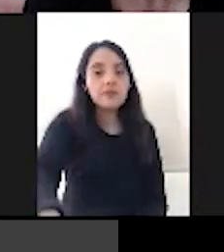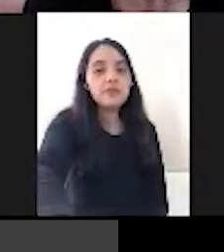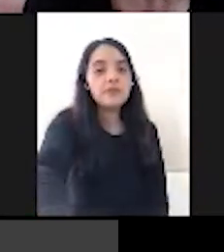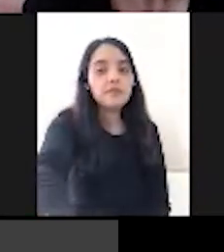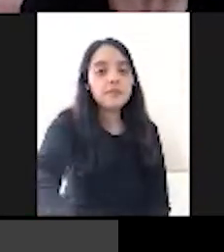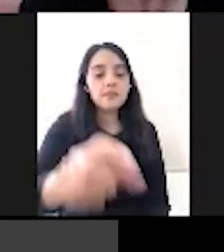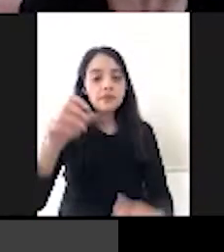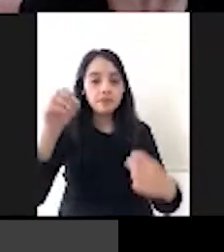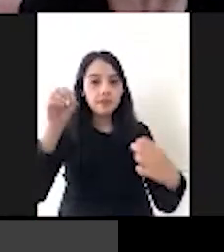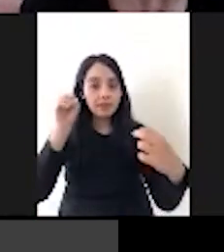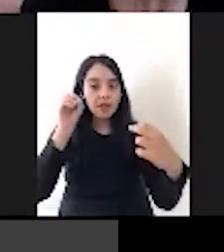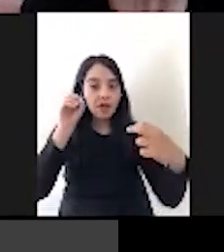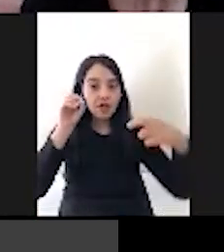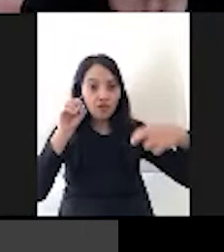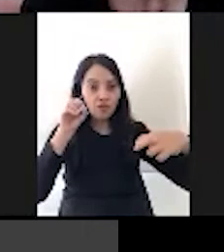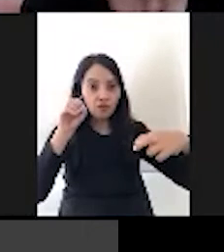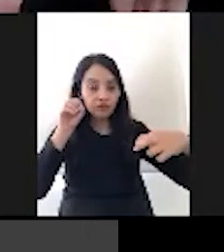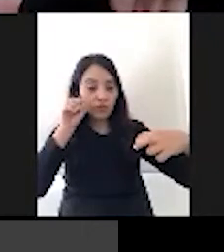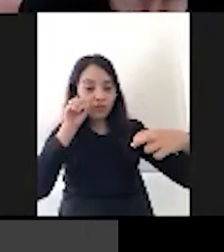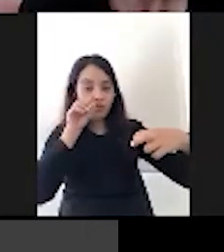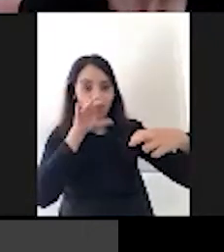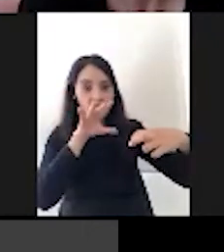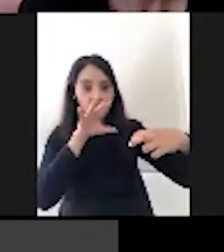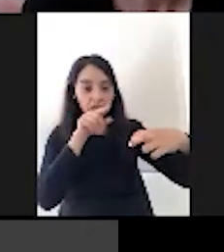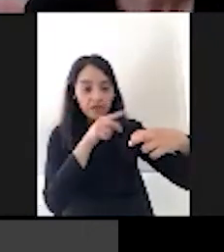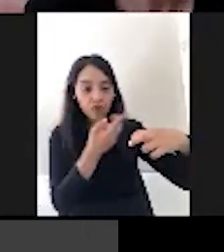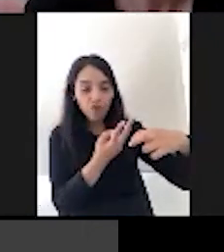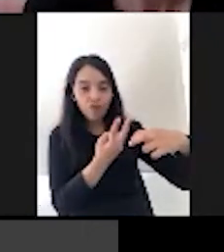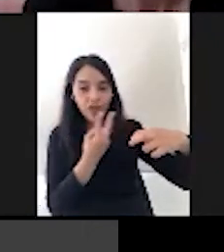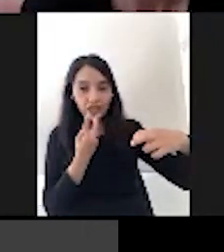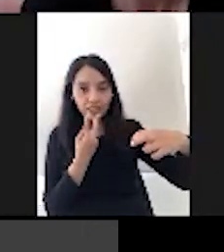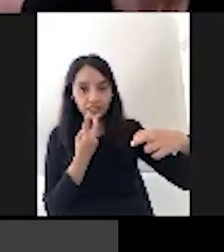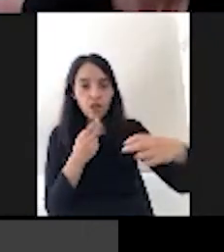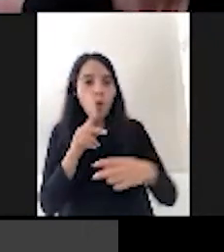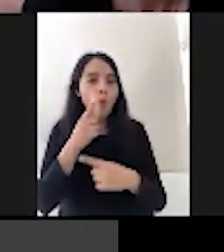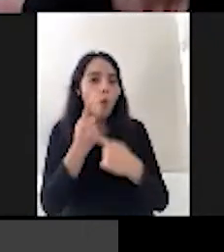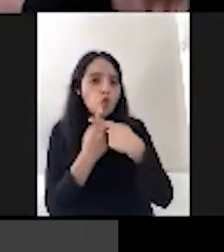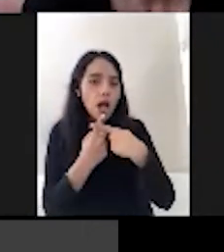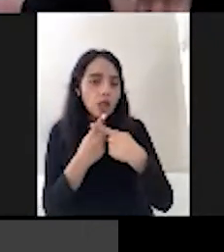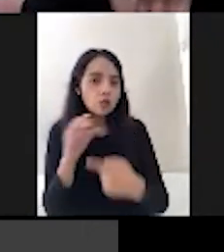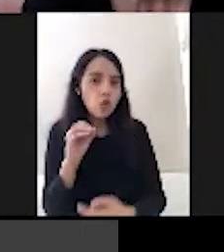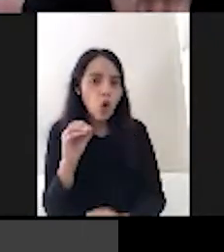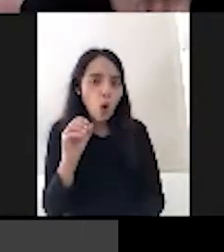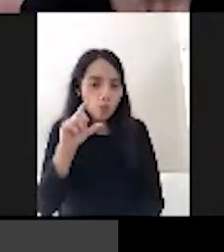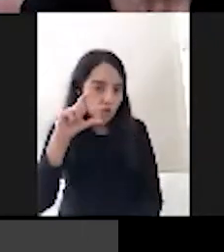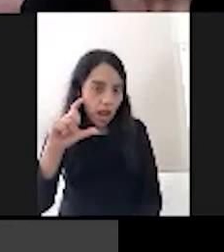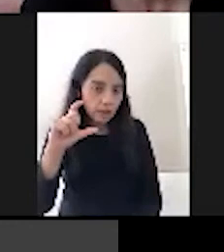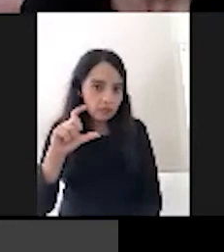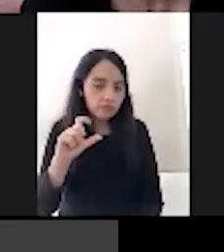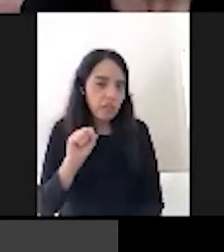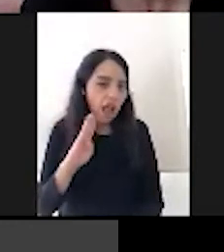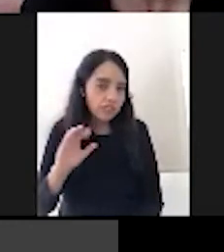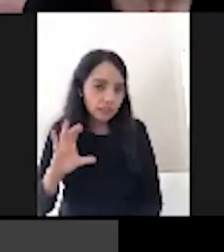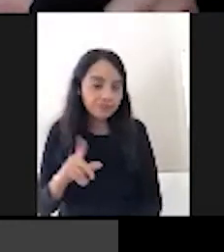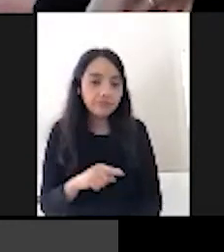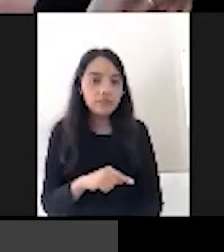del aparato un objeto que se le pide a la persona que mire, generalmente una cruz o una letra, ¿sí? Se le pide a la persona que mire este